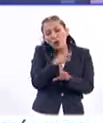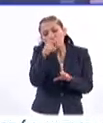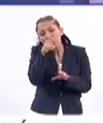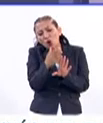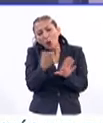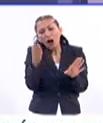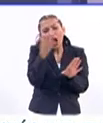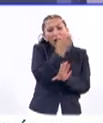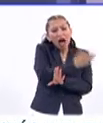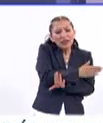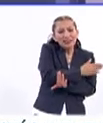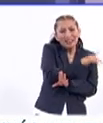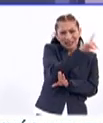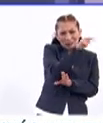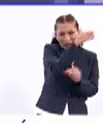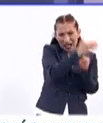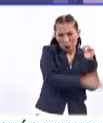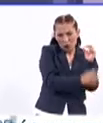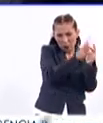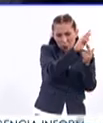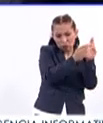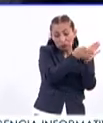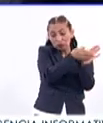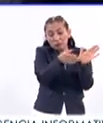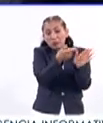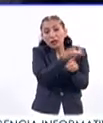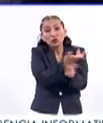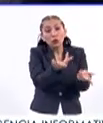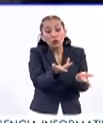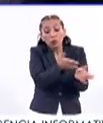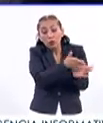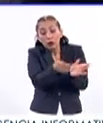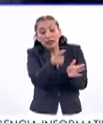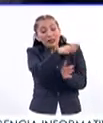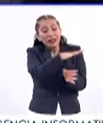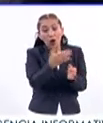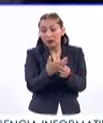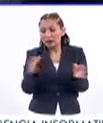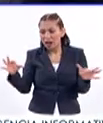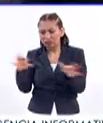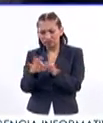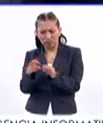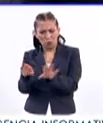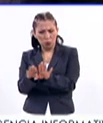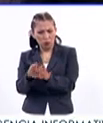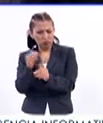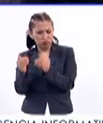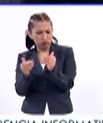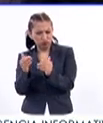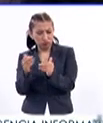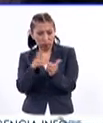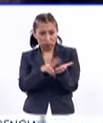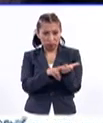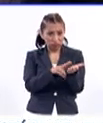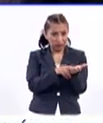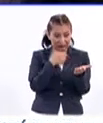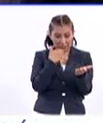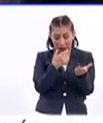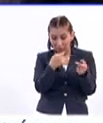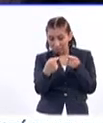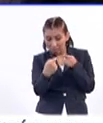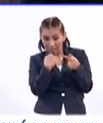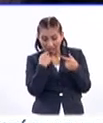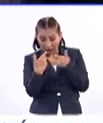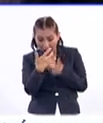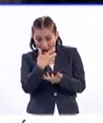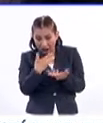del México posrevolucionario y situarlo en el contexto actual. ¿Qué tan valioso es esa discusión